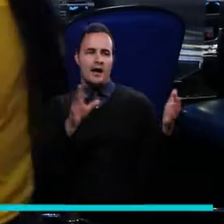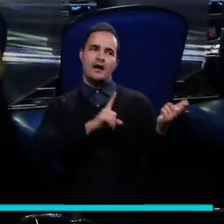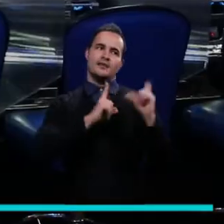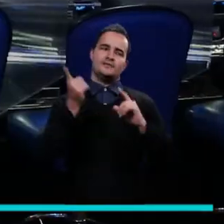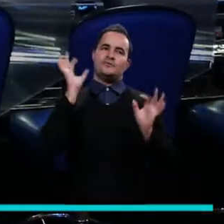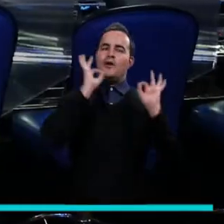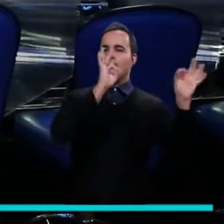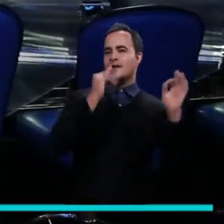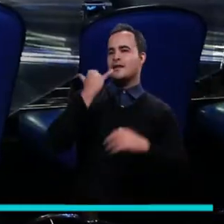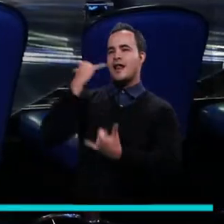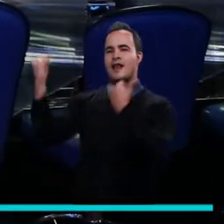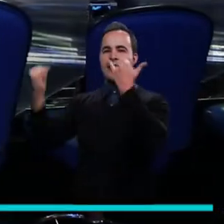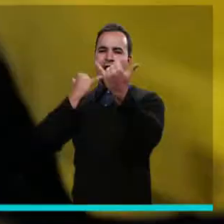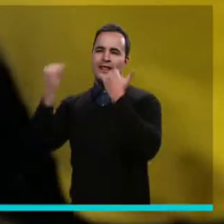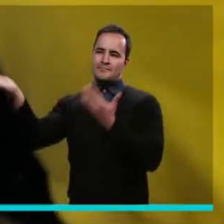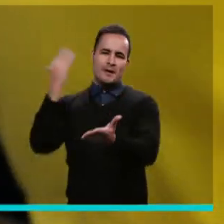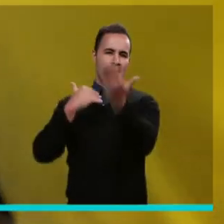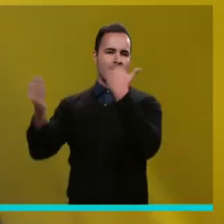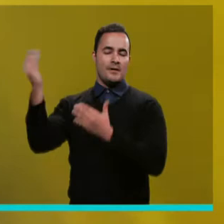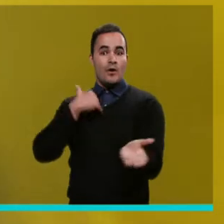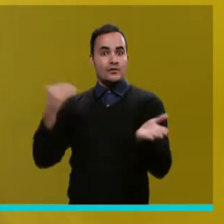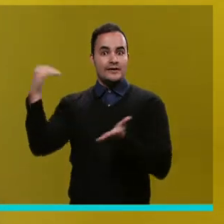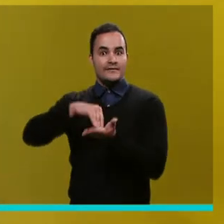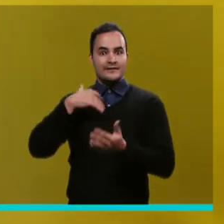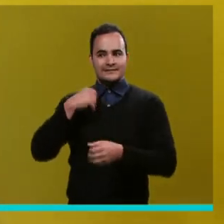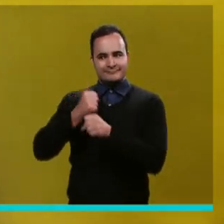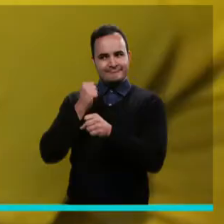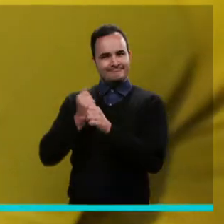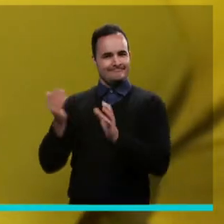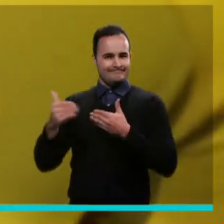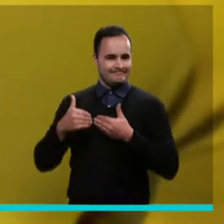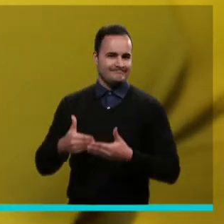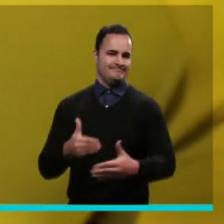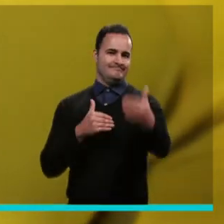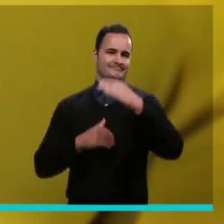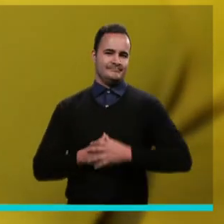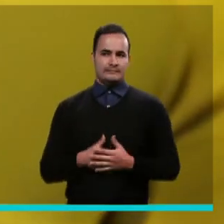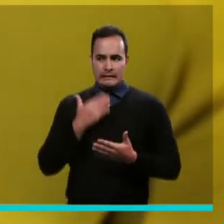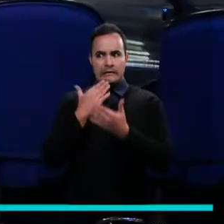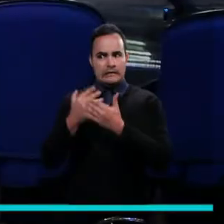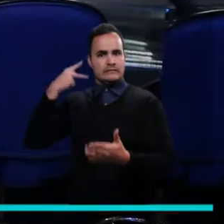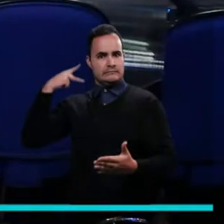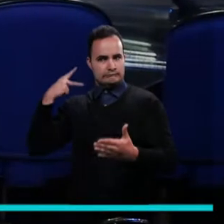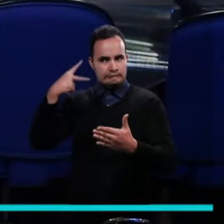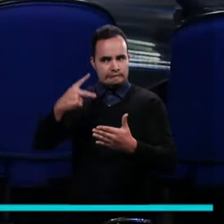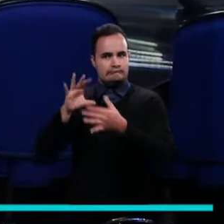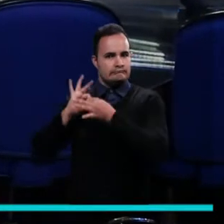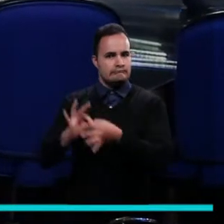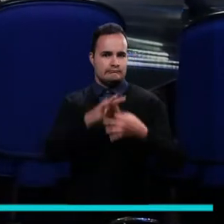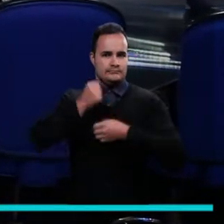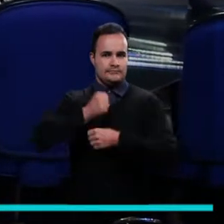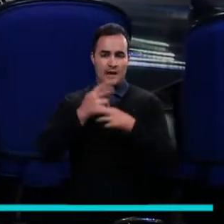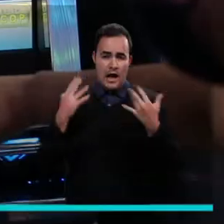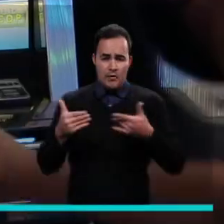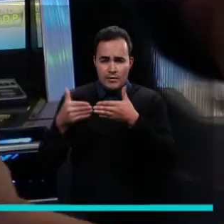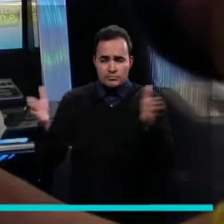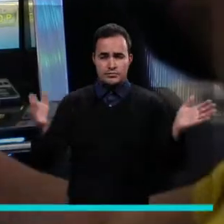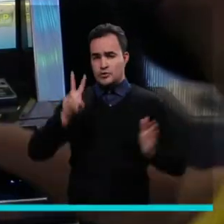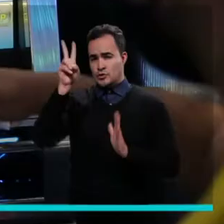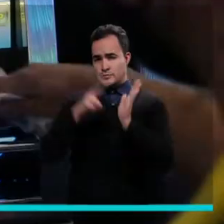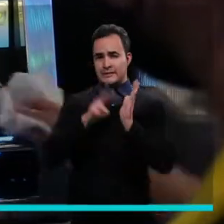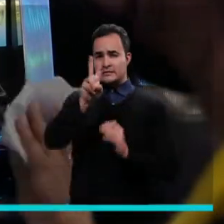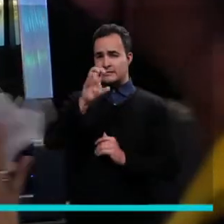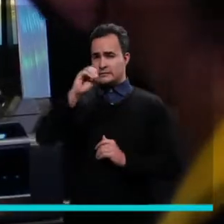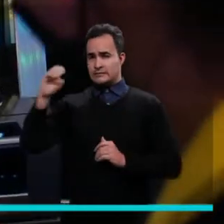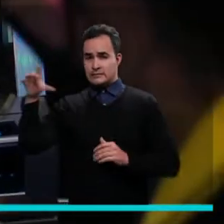sido colaboradores, han sido parte de la familia de este gremio. Estamos en este momento comenzando con más de